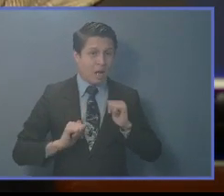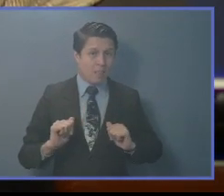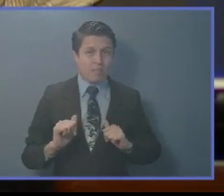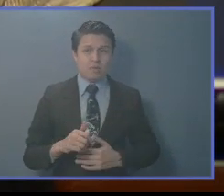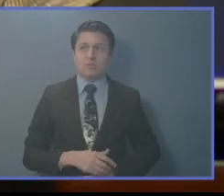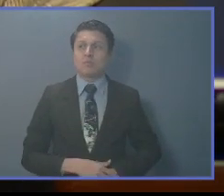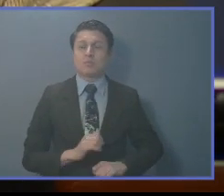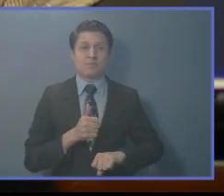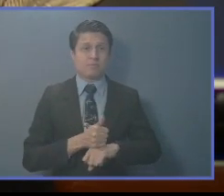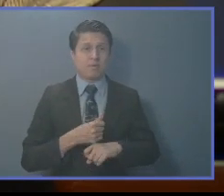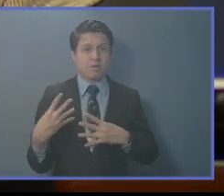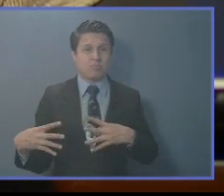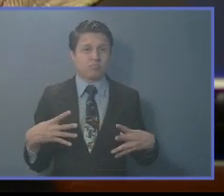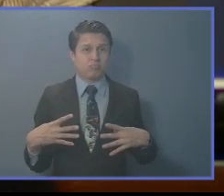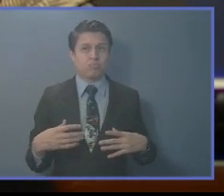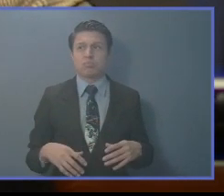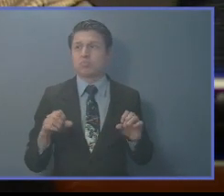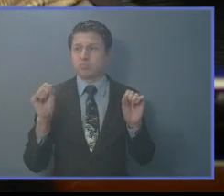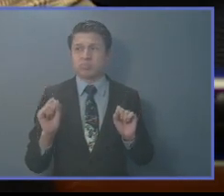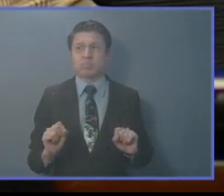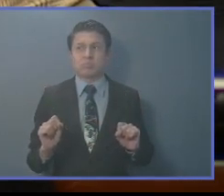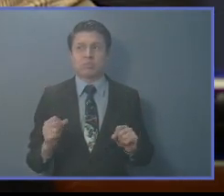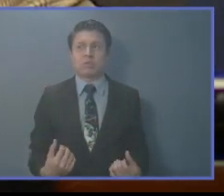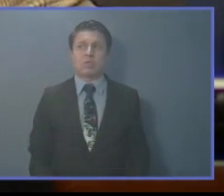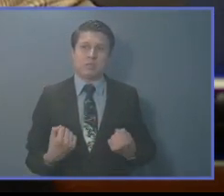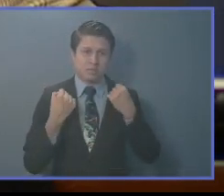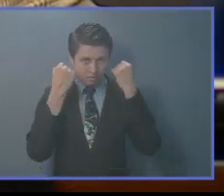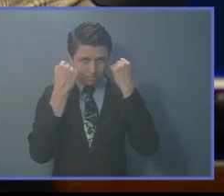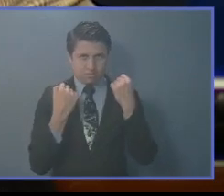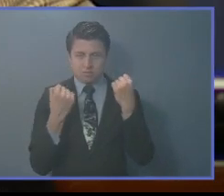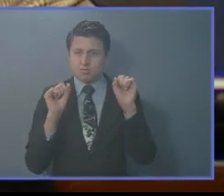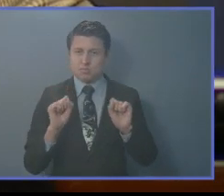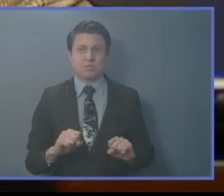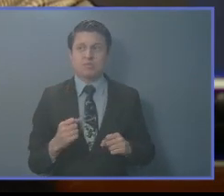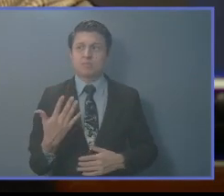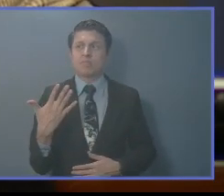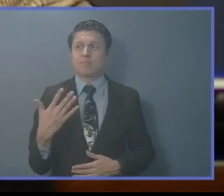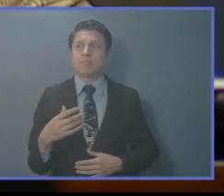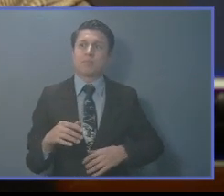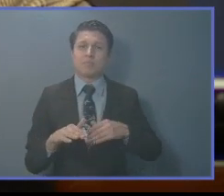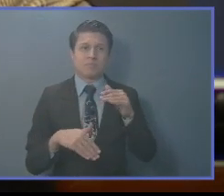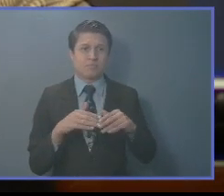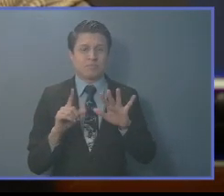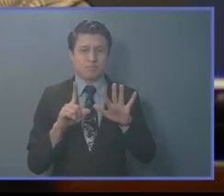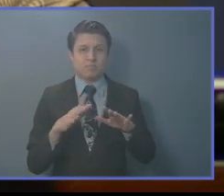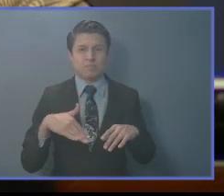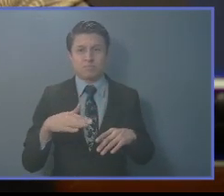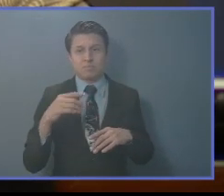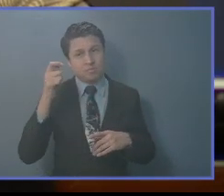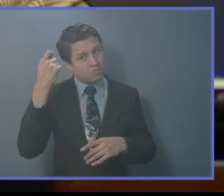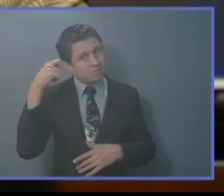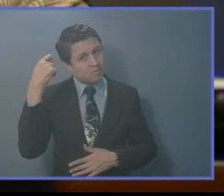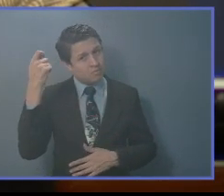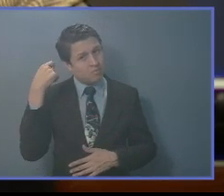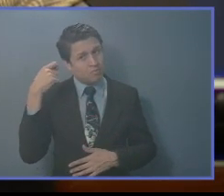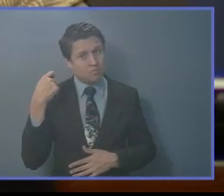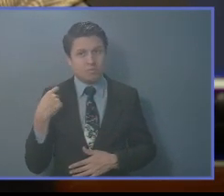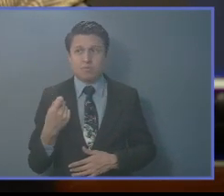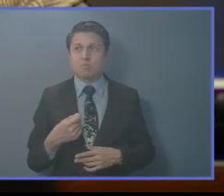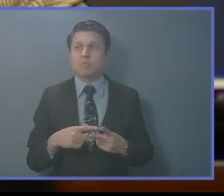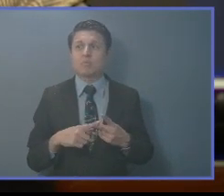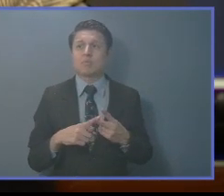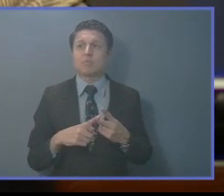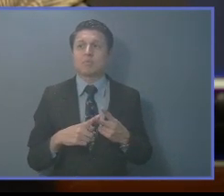para deportes sin contacto, gimnasios. 15. Piscinas. 16. Salones de belleza, peluquerías y barberías, salvo